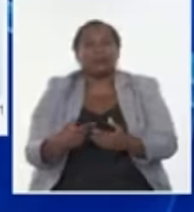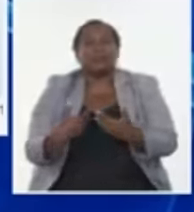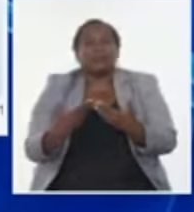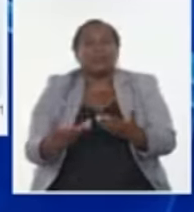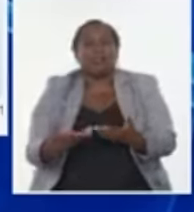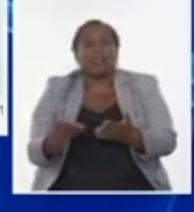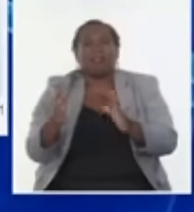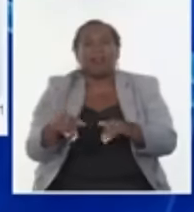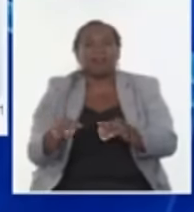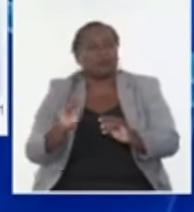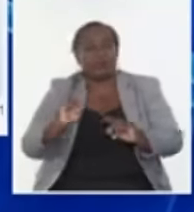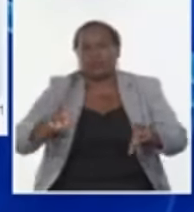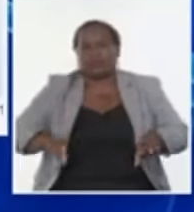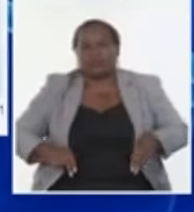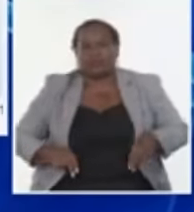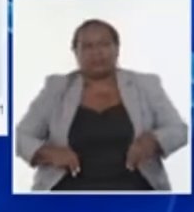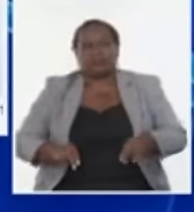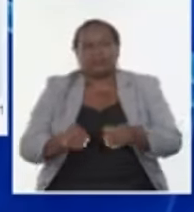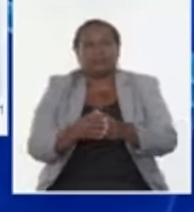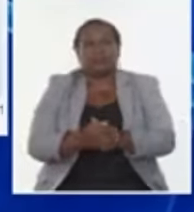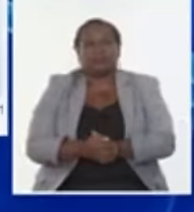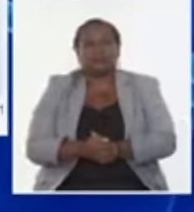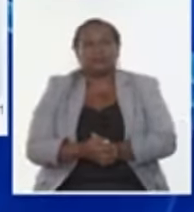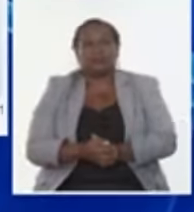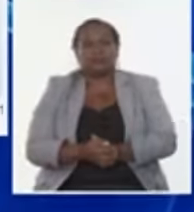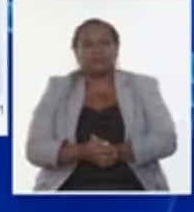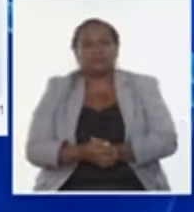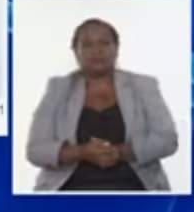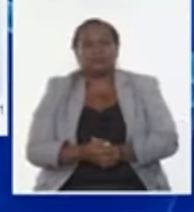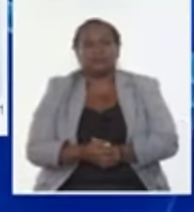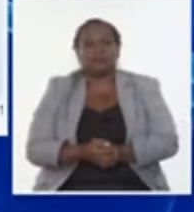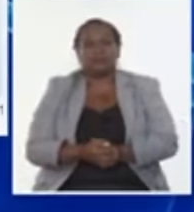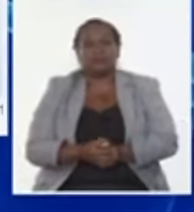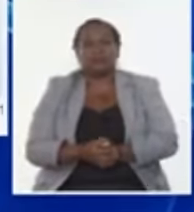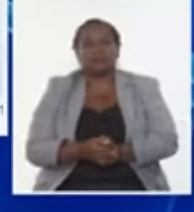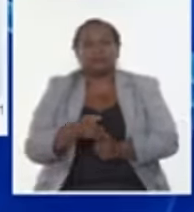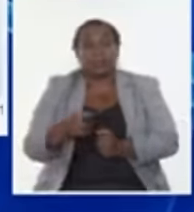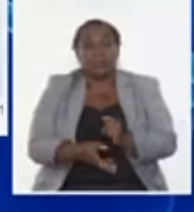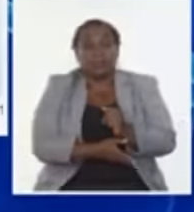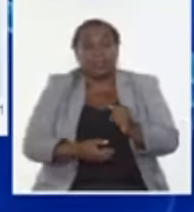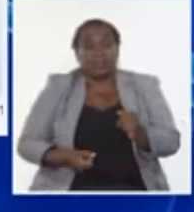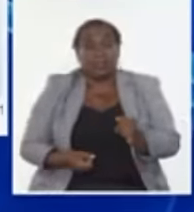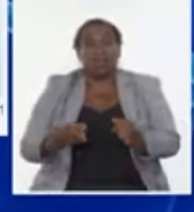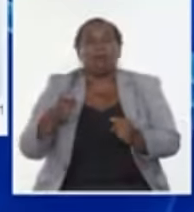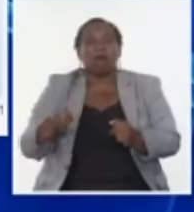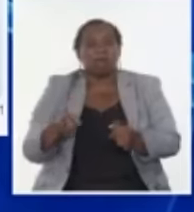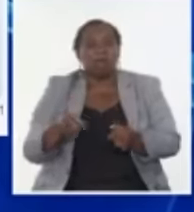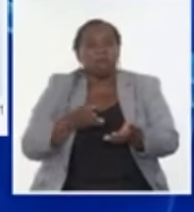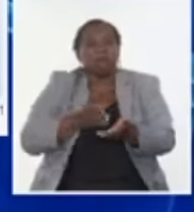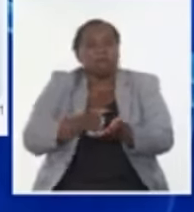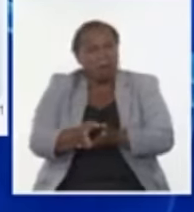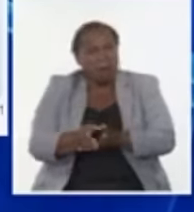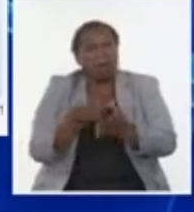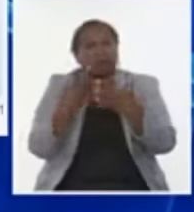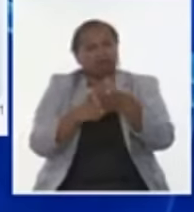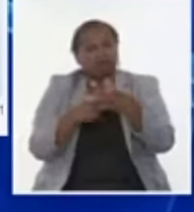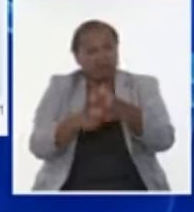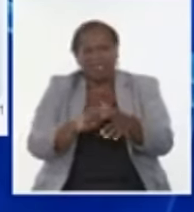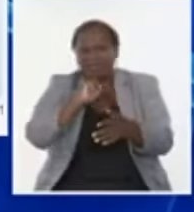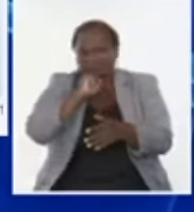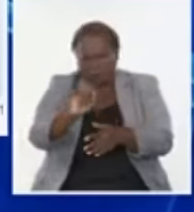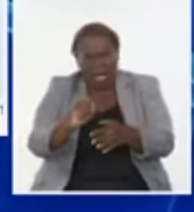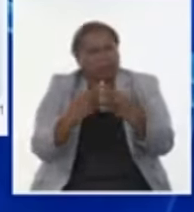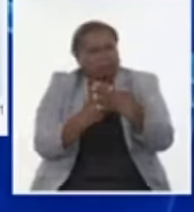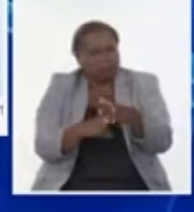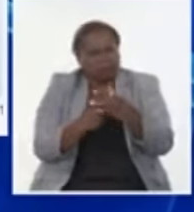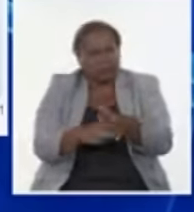derrotismo. No nos limitemos a resistir. Vamos a salir de estas dificultades